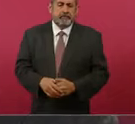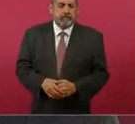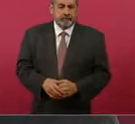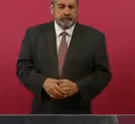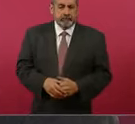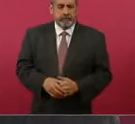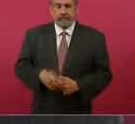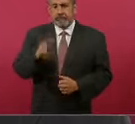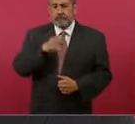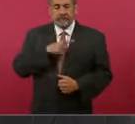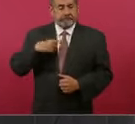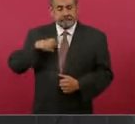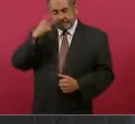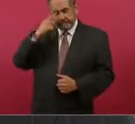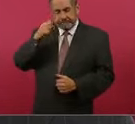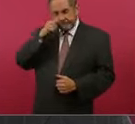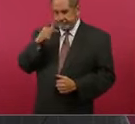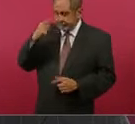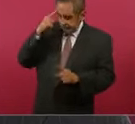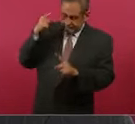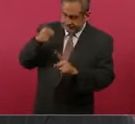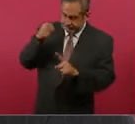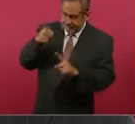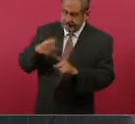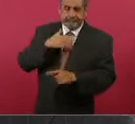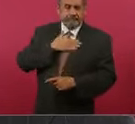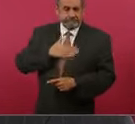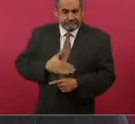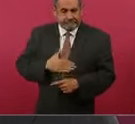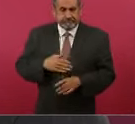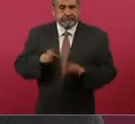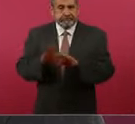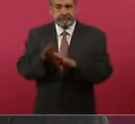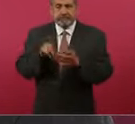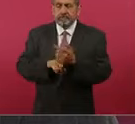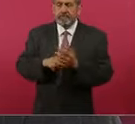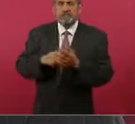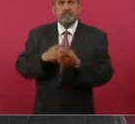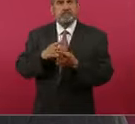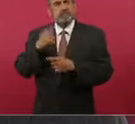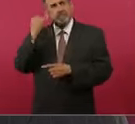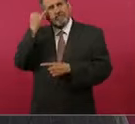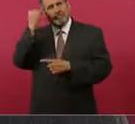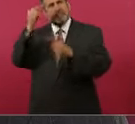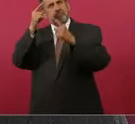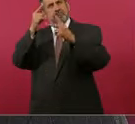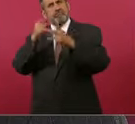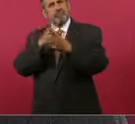Pero lo que hay que buscar es la justicia y lo que hay que buscar es mantener principios.